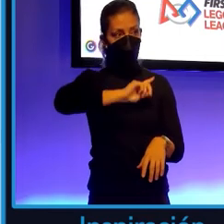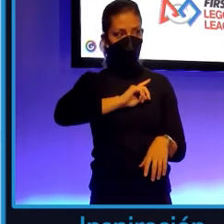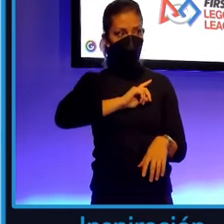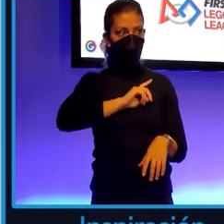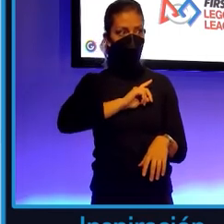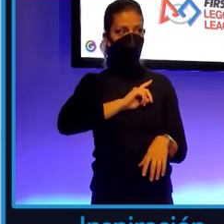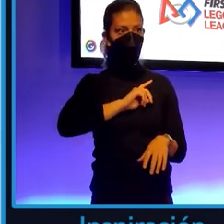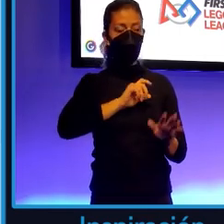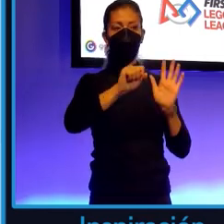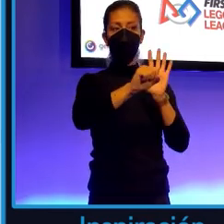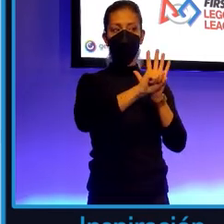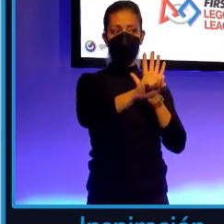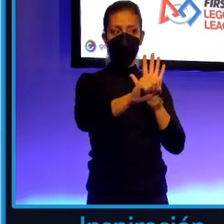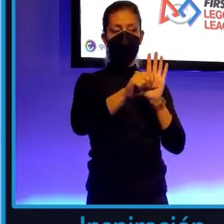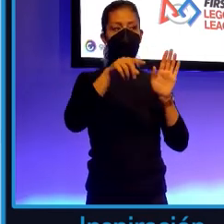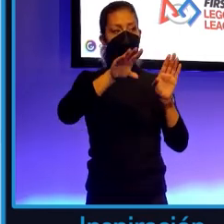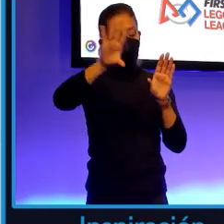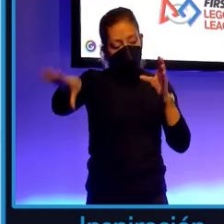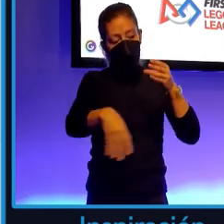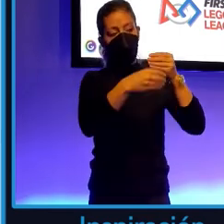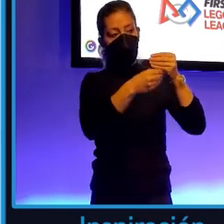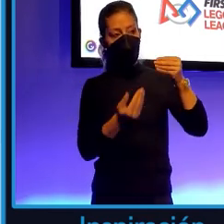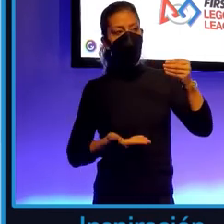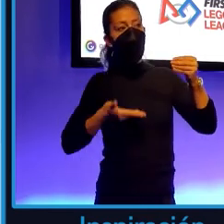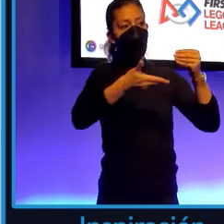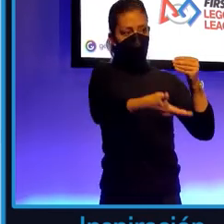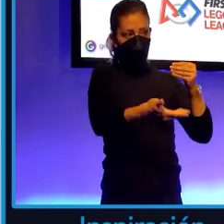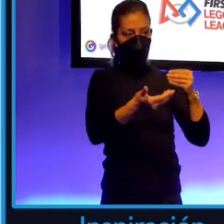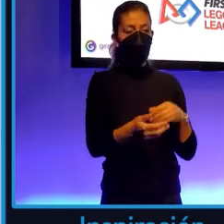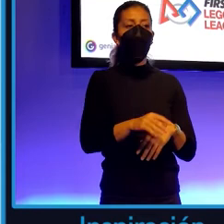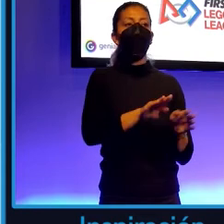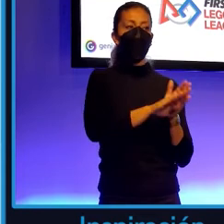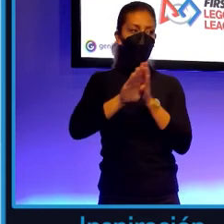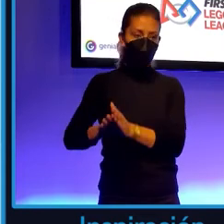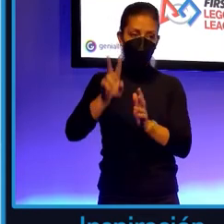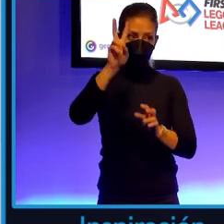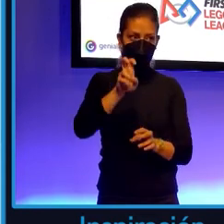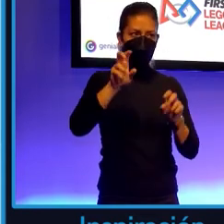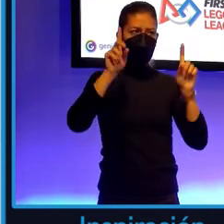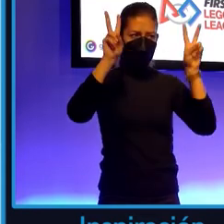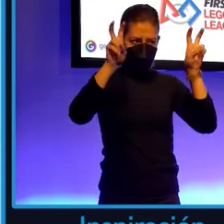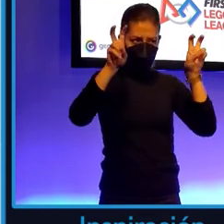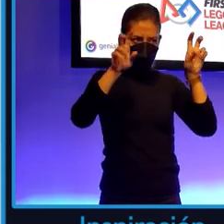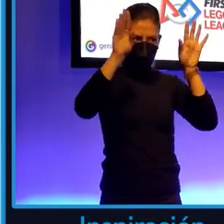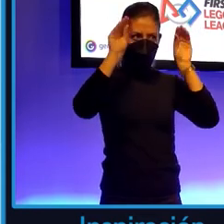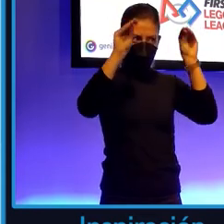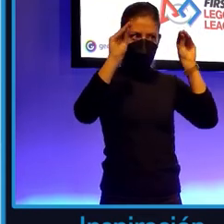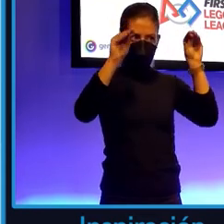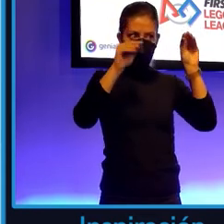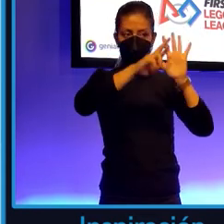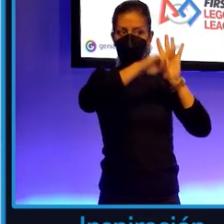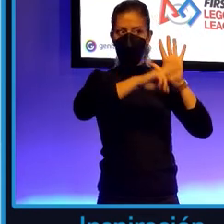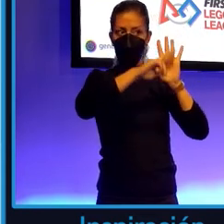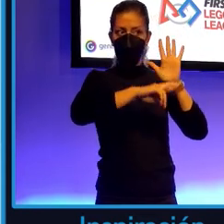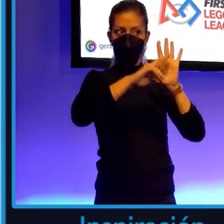y queremos trabajar y ser esa patita tenéis algo fundamental y es que cuando hablamos también de formación reglada no se puede abandonar la formación la formación